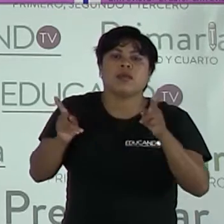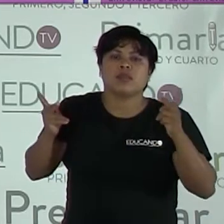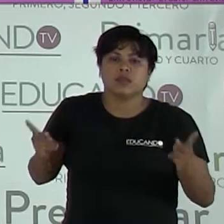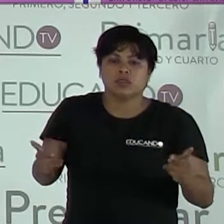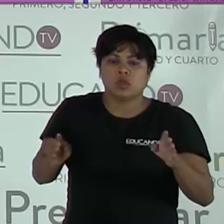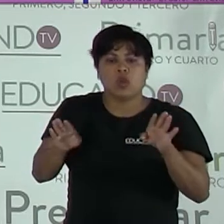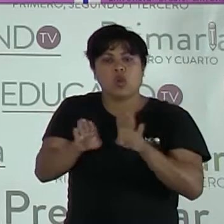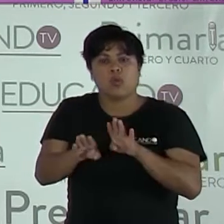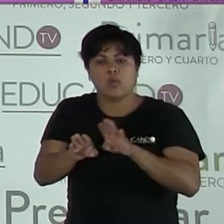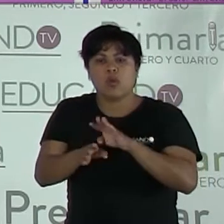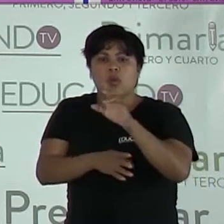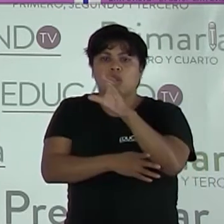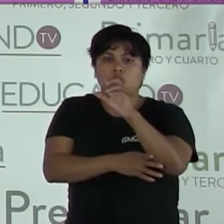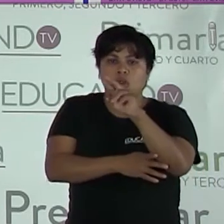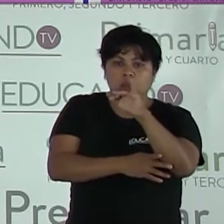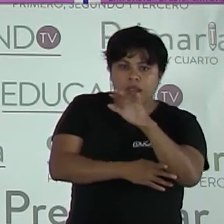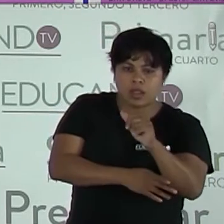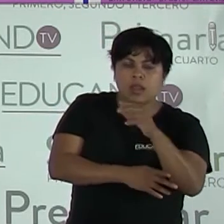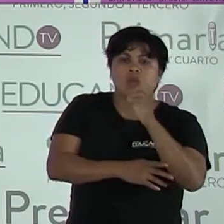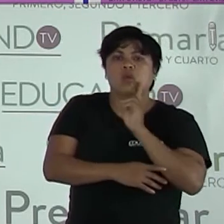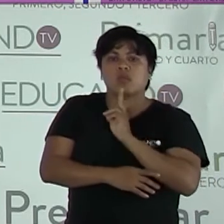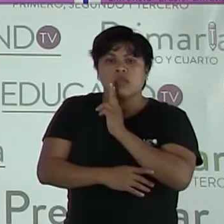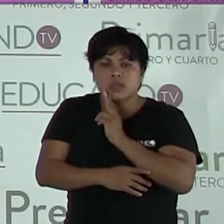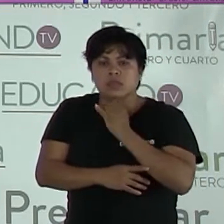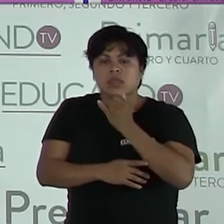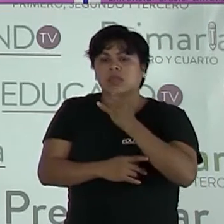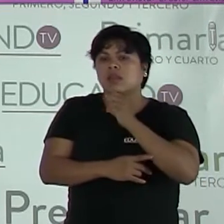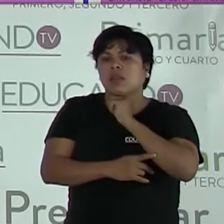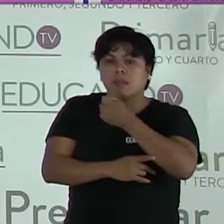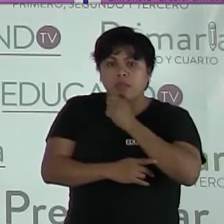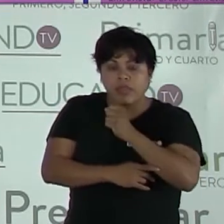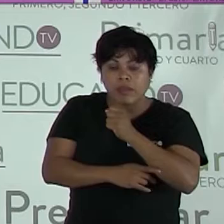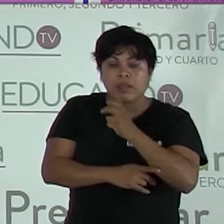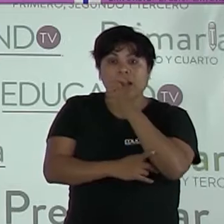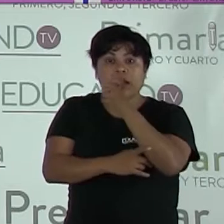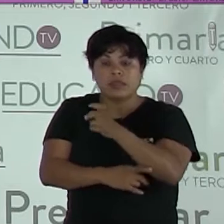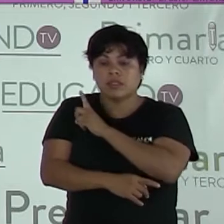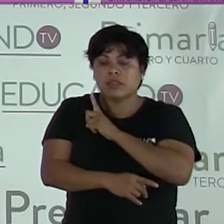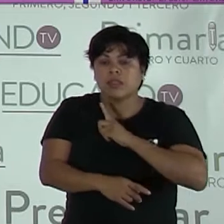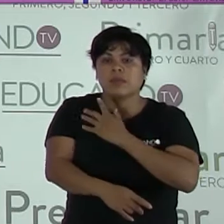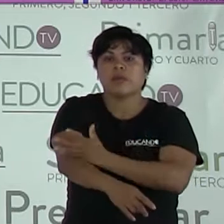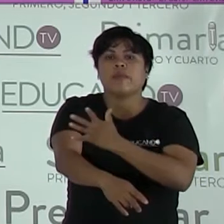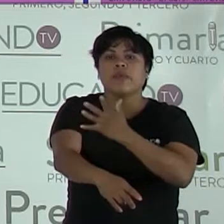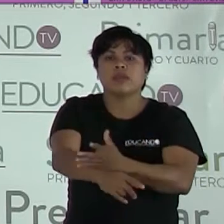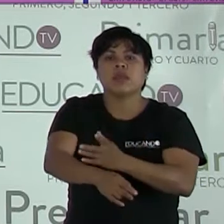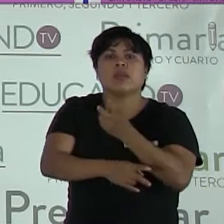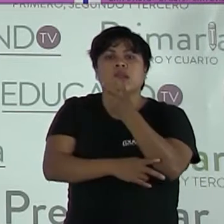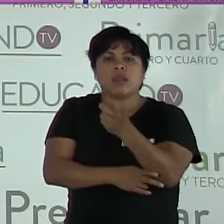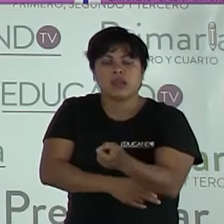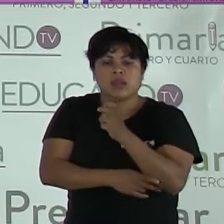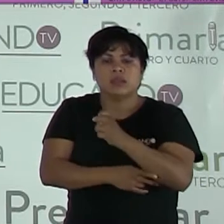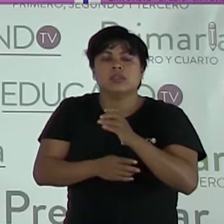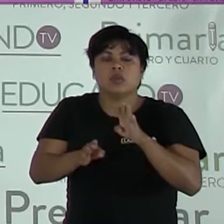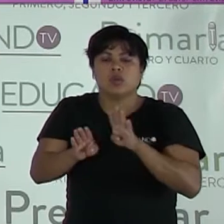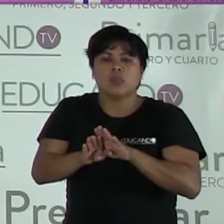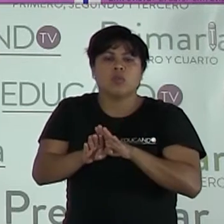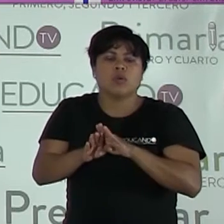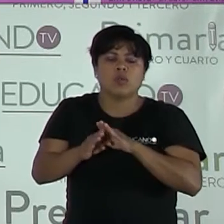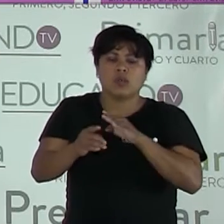periodísticos, tanto la crónica, la noticia, la entrevista y el reportaje, están acompañados de lo que son